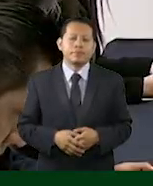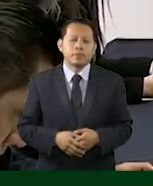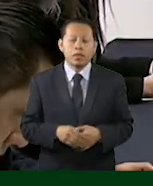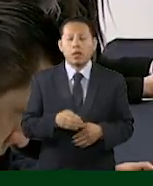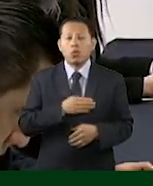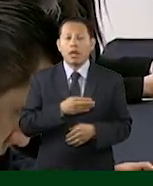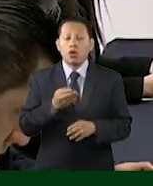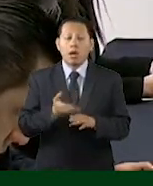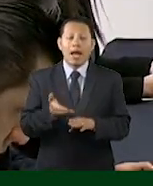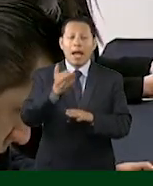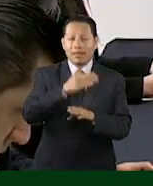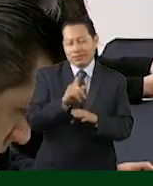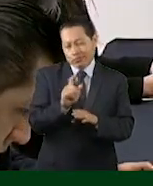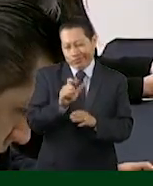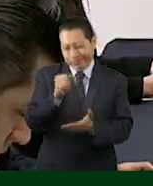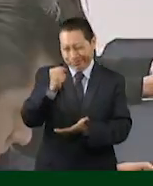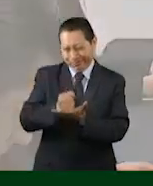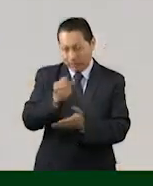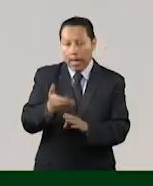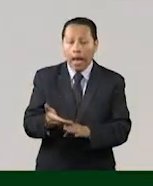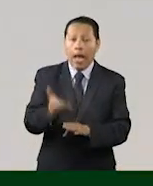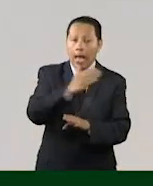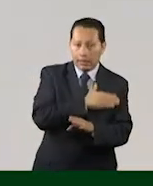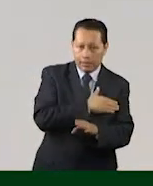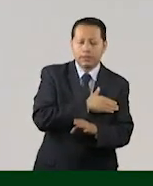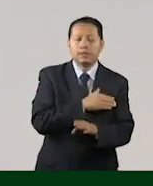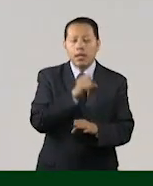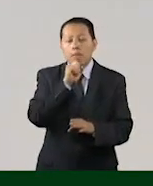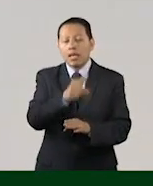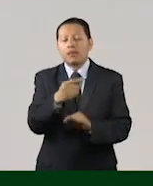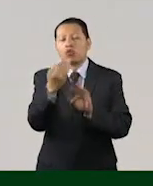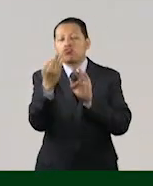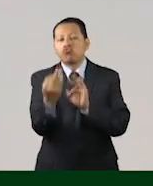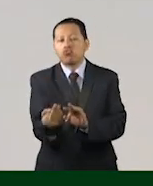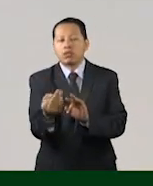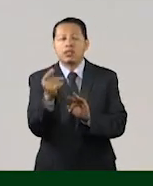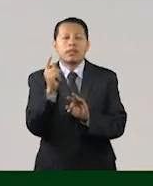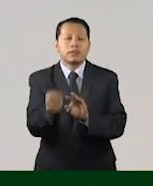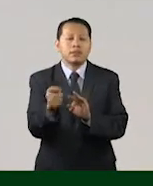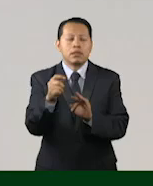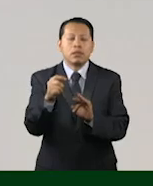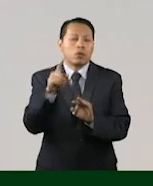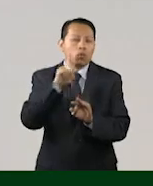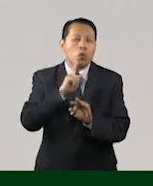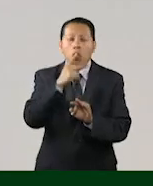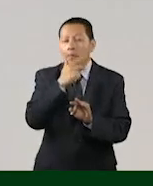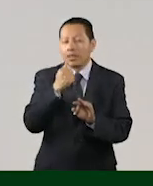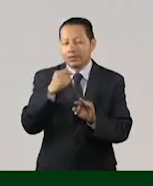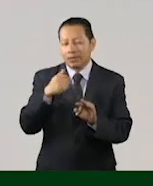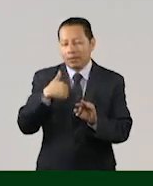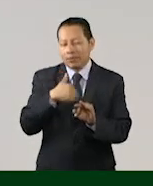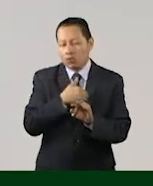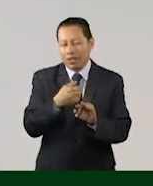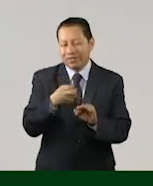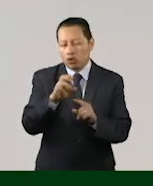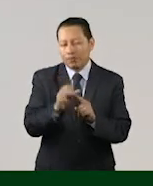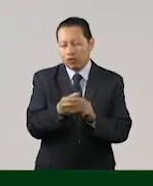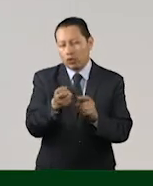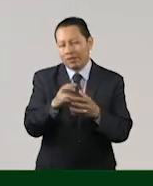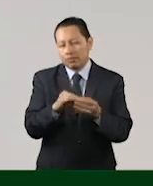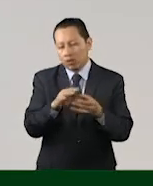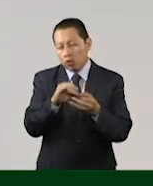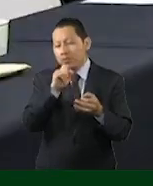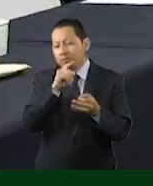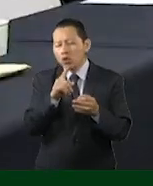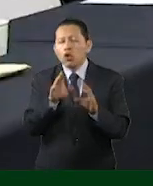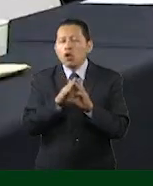Bueno, previamente, antes de su ratificación en el Pleno, la funcionaria compareció ante las y los legisladores. ¿Y qué les dijo? ¿Cuáles fueron sus argumentos